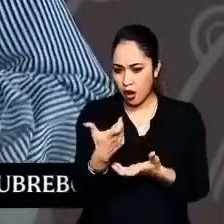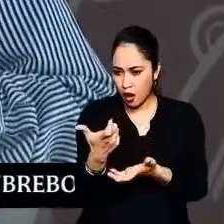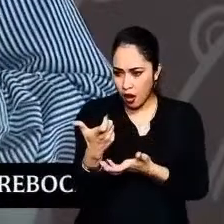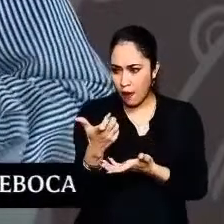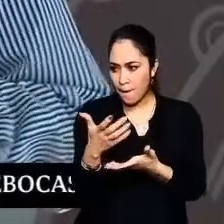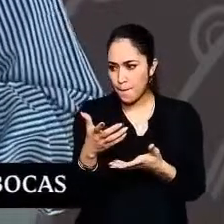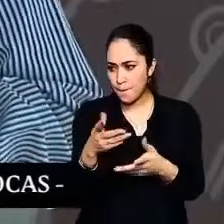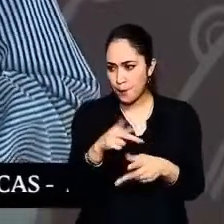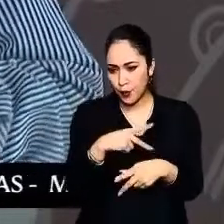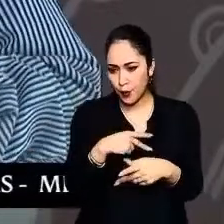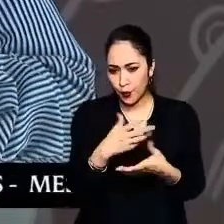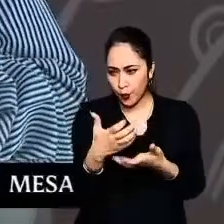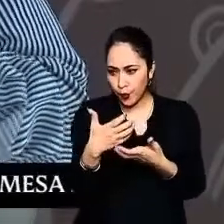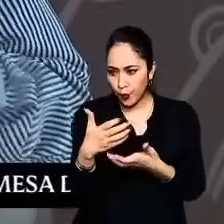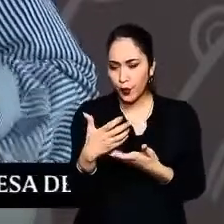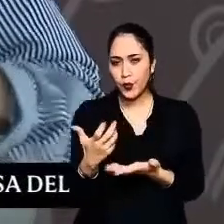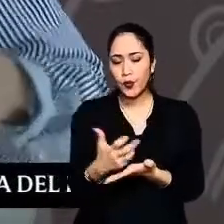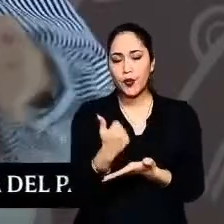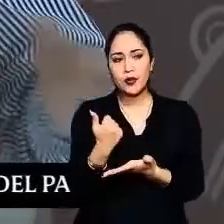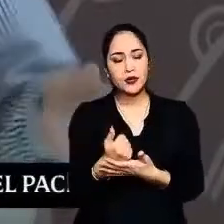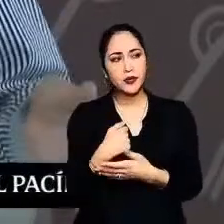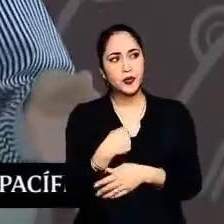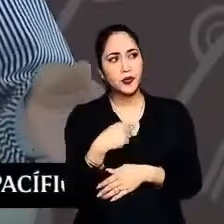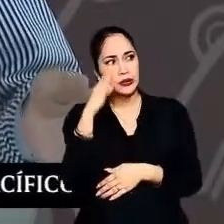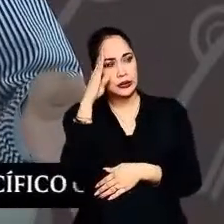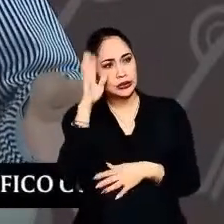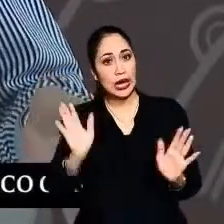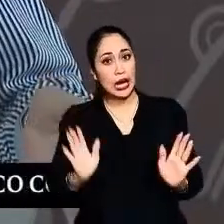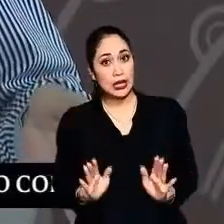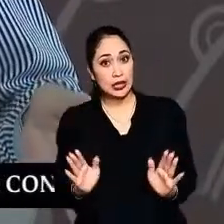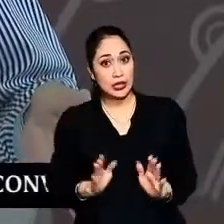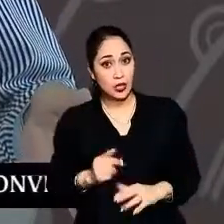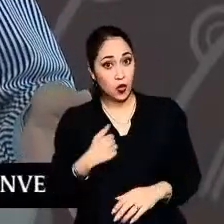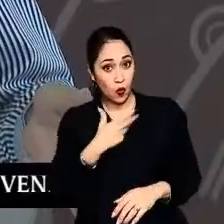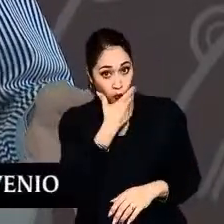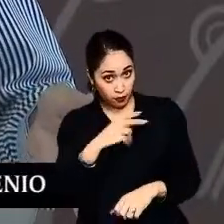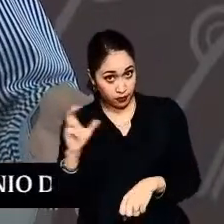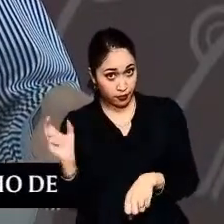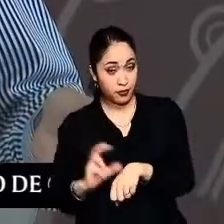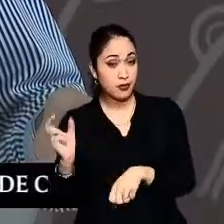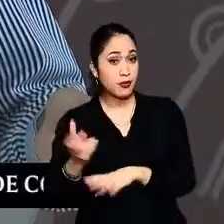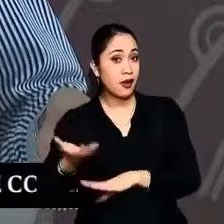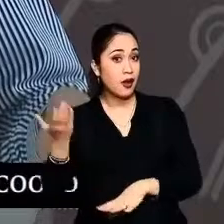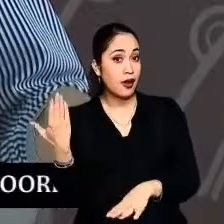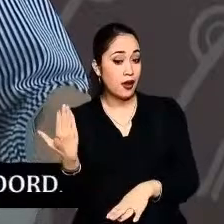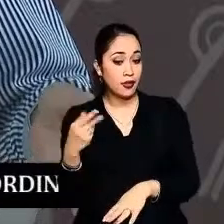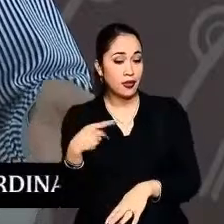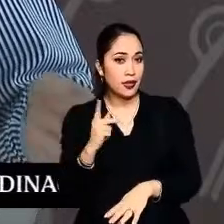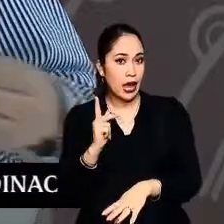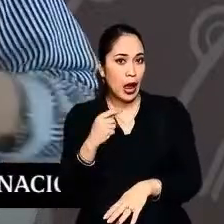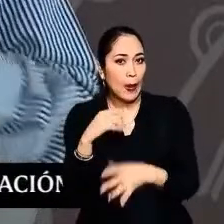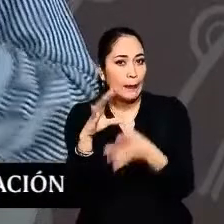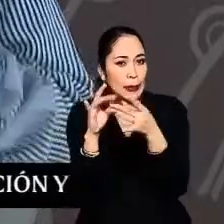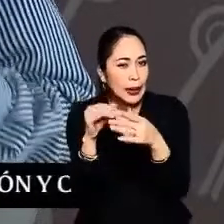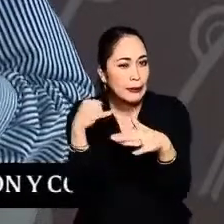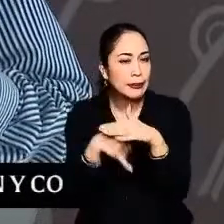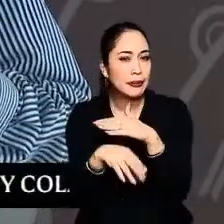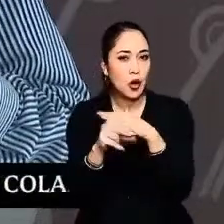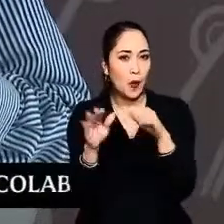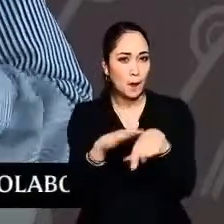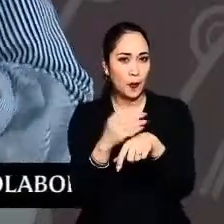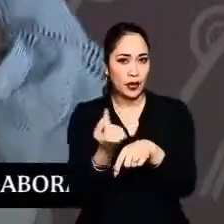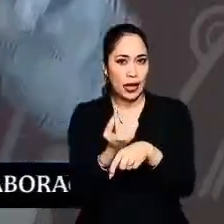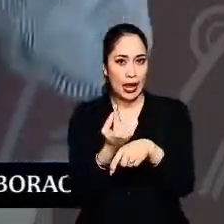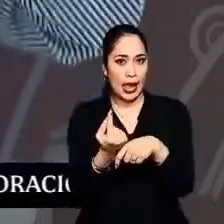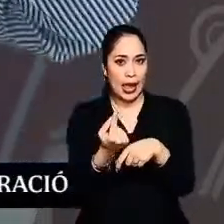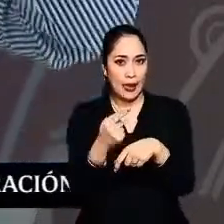Esa actitud machista, ya no les comento otra cosa porque meterse mucho a la privacidad, pero esa actitud